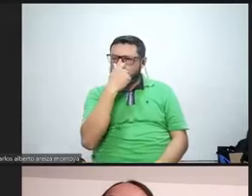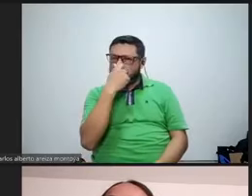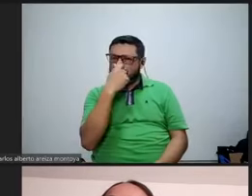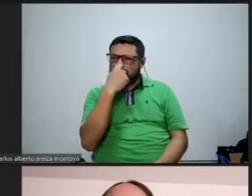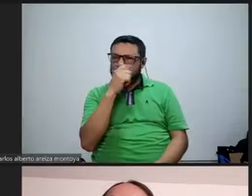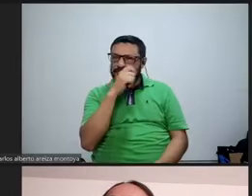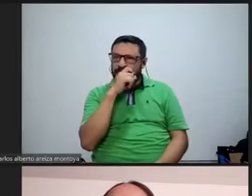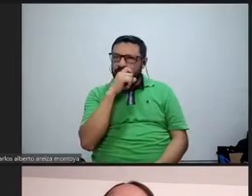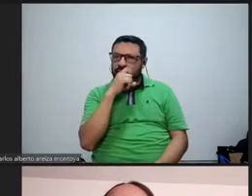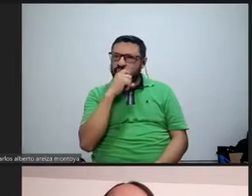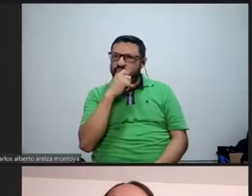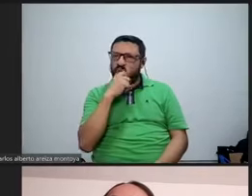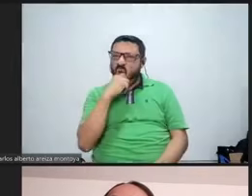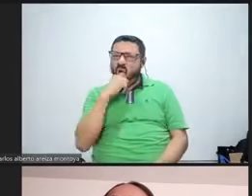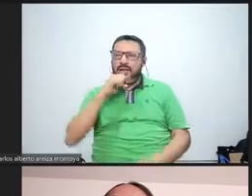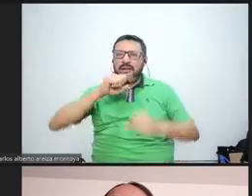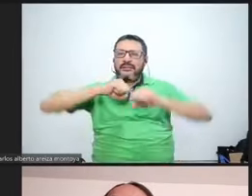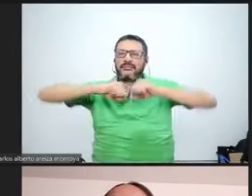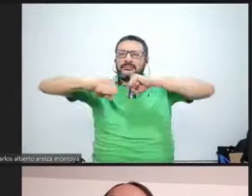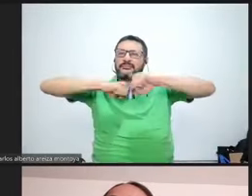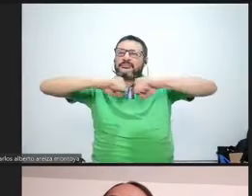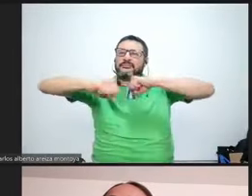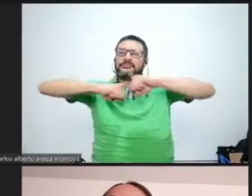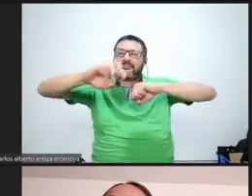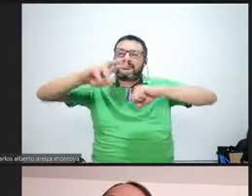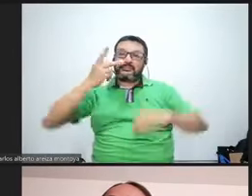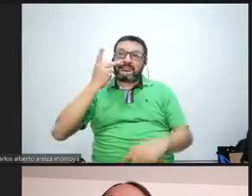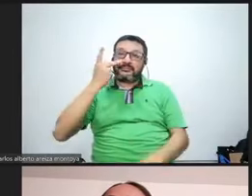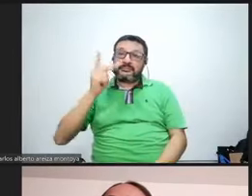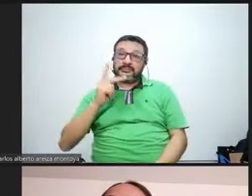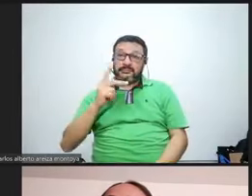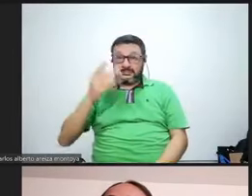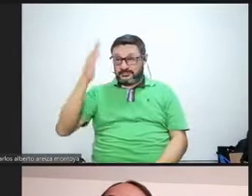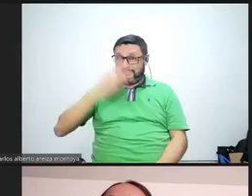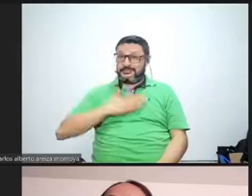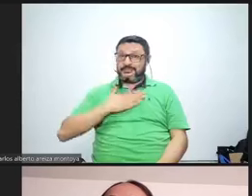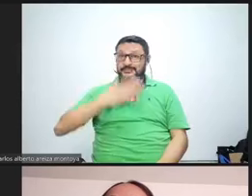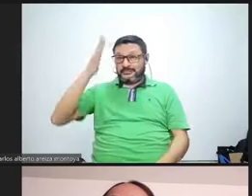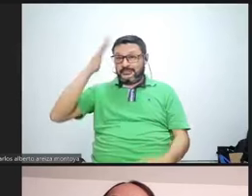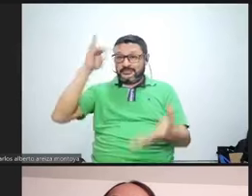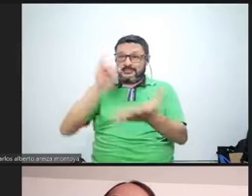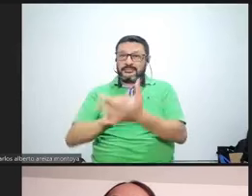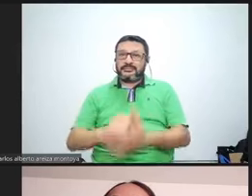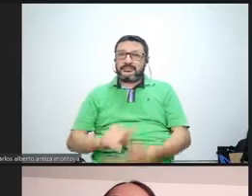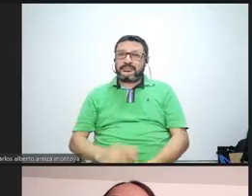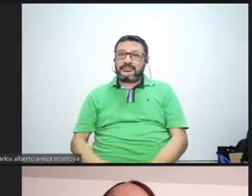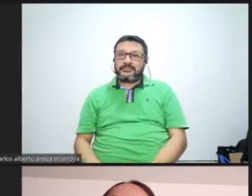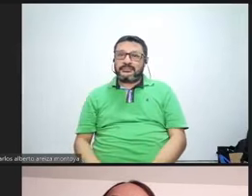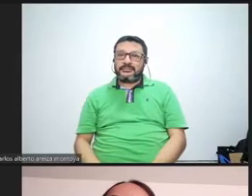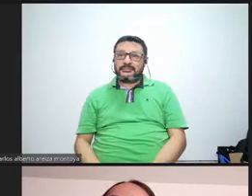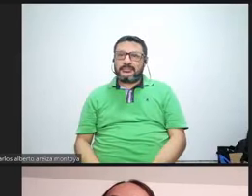tu actividad, es que yo venía con la idea de que eras colega